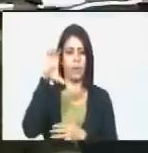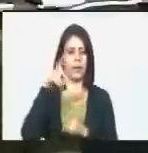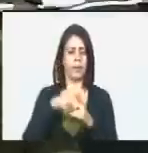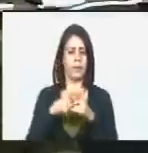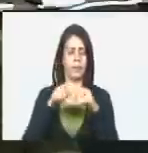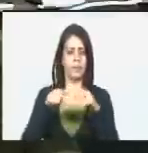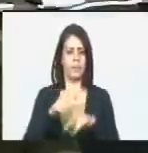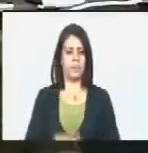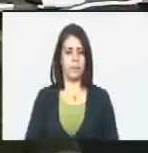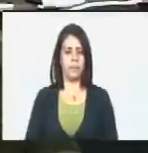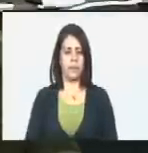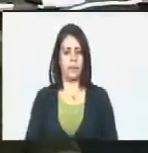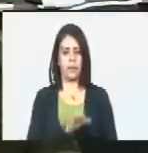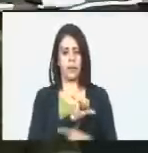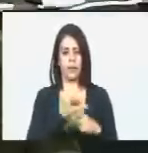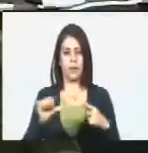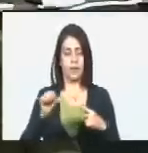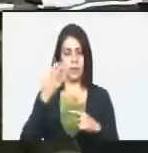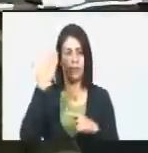la semana pasada,